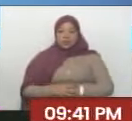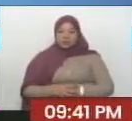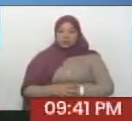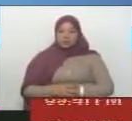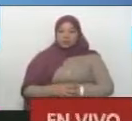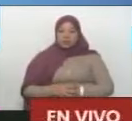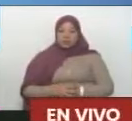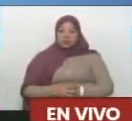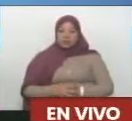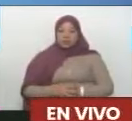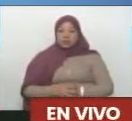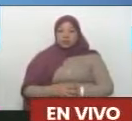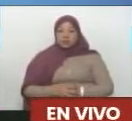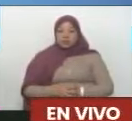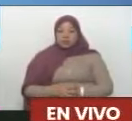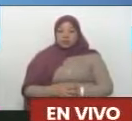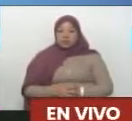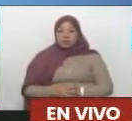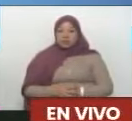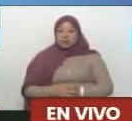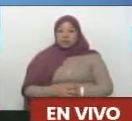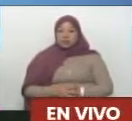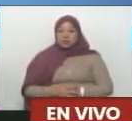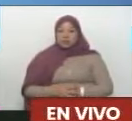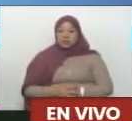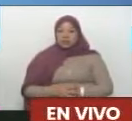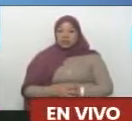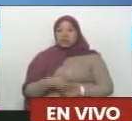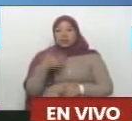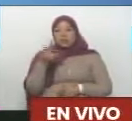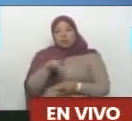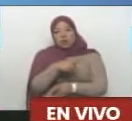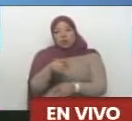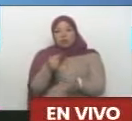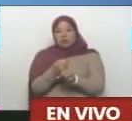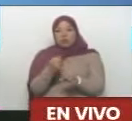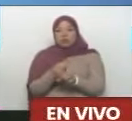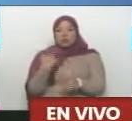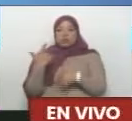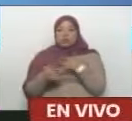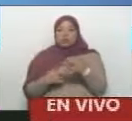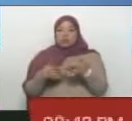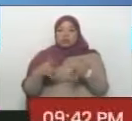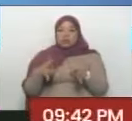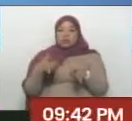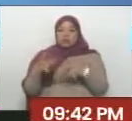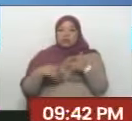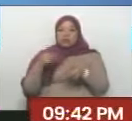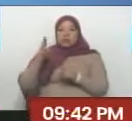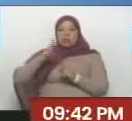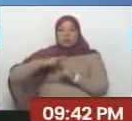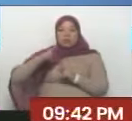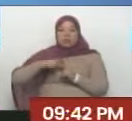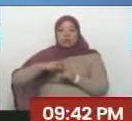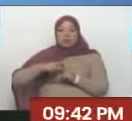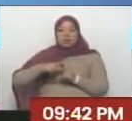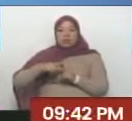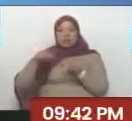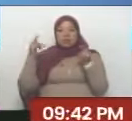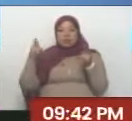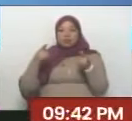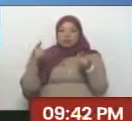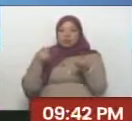Ahí tenemos un poeta, dice él que es poeta y es poeta, que nació en el Táchira, aunque él es